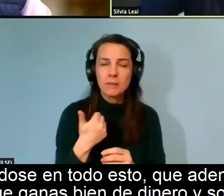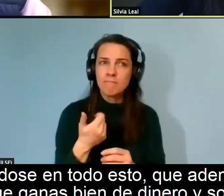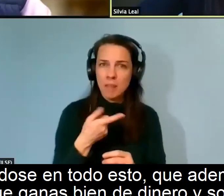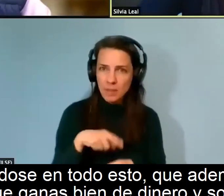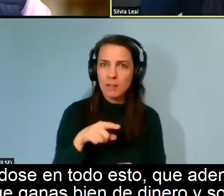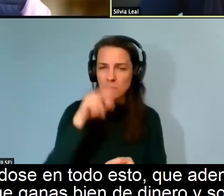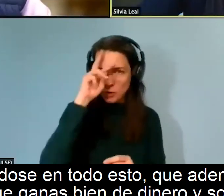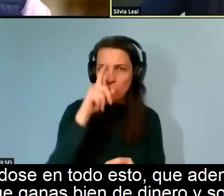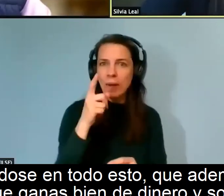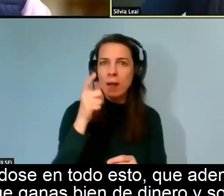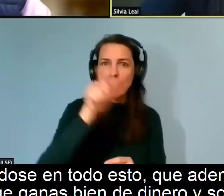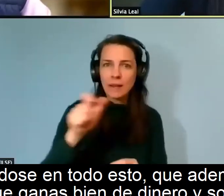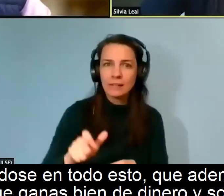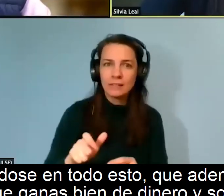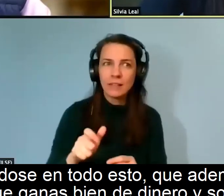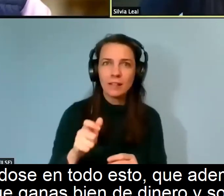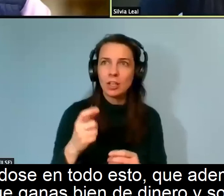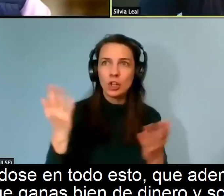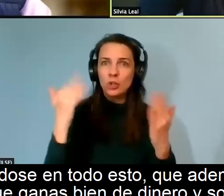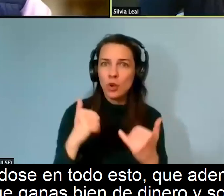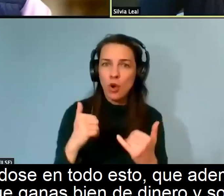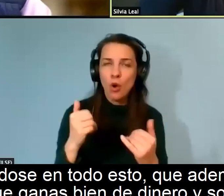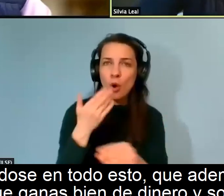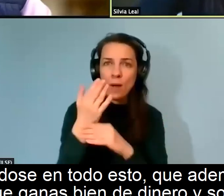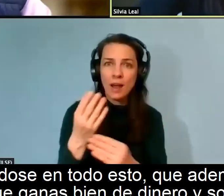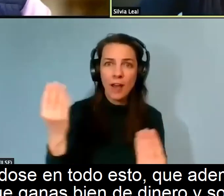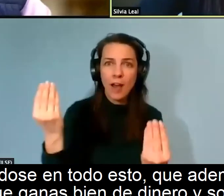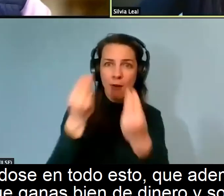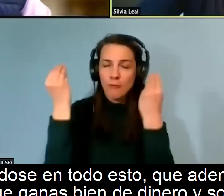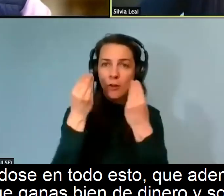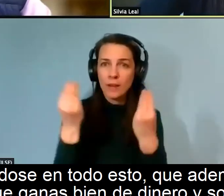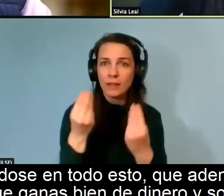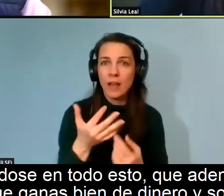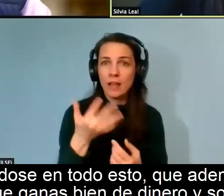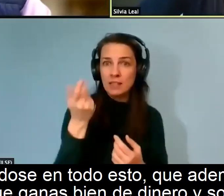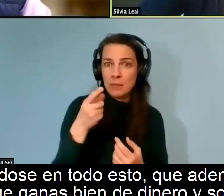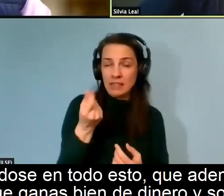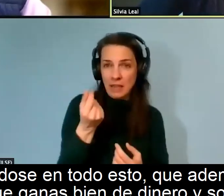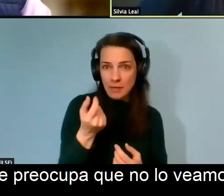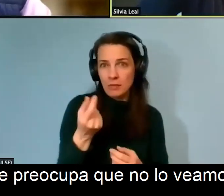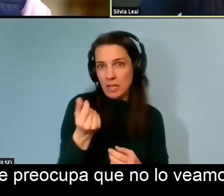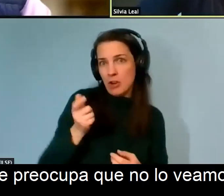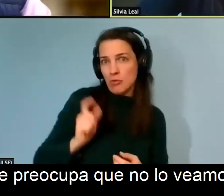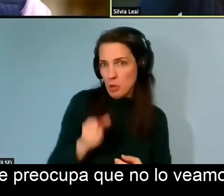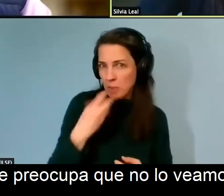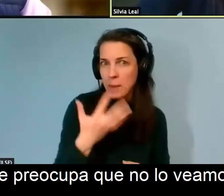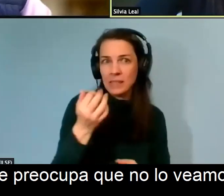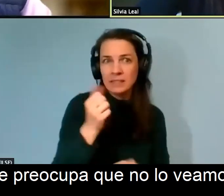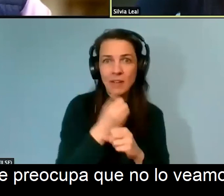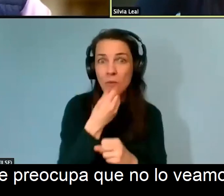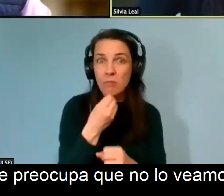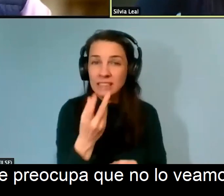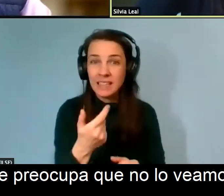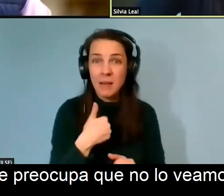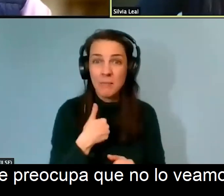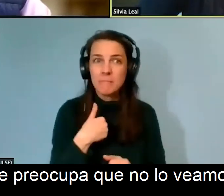que son trabajos espectaculares, que ganas bien de dinero y que además son trabajos bonitos, ¿no? Entonces, me preocupa que no